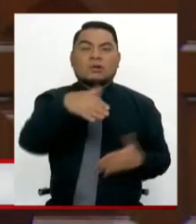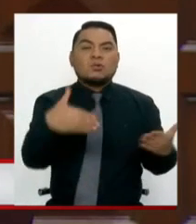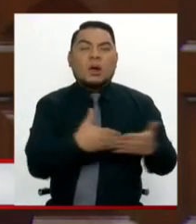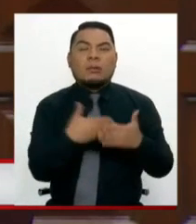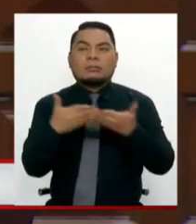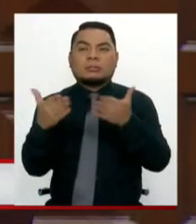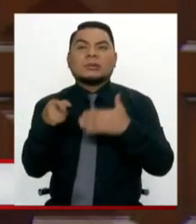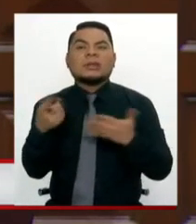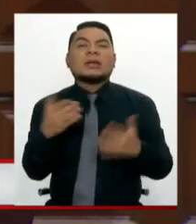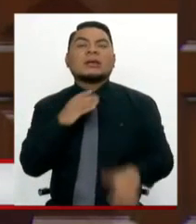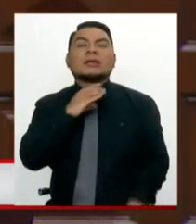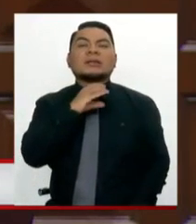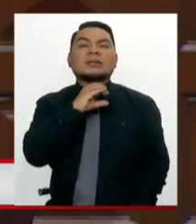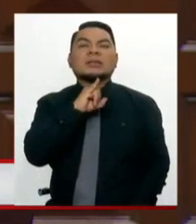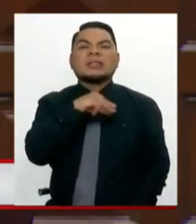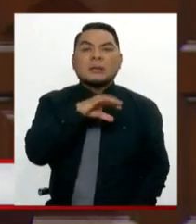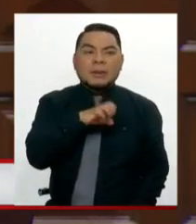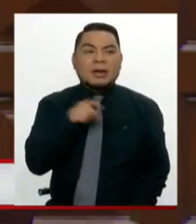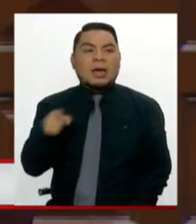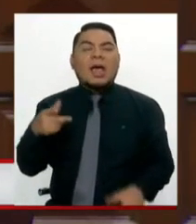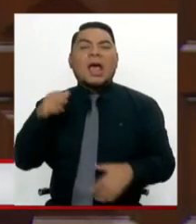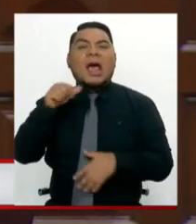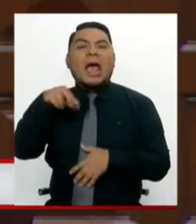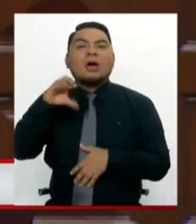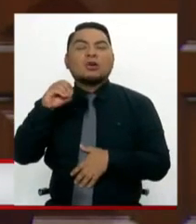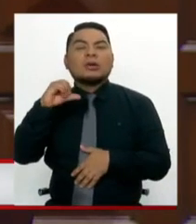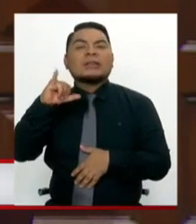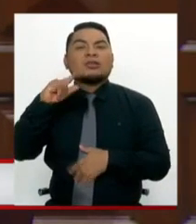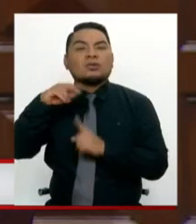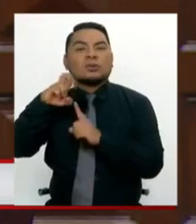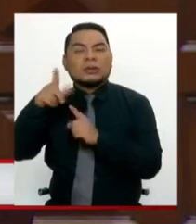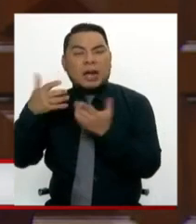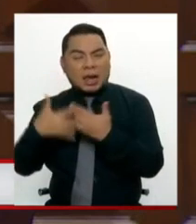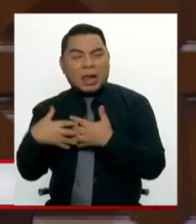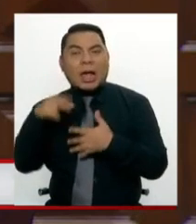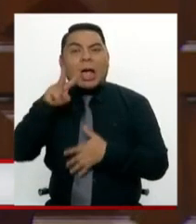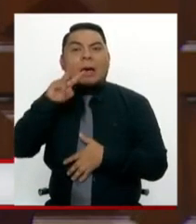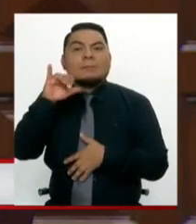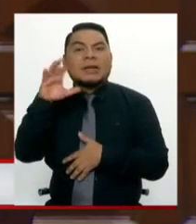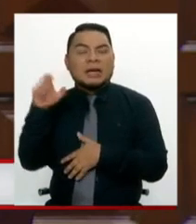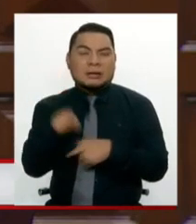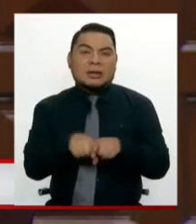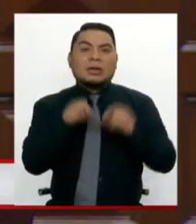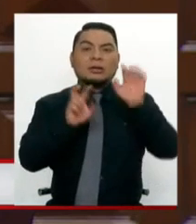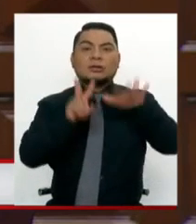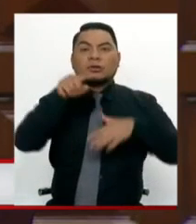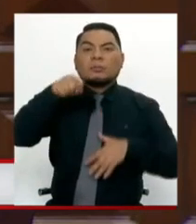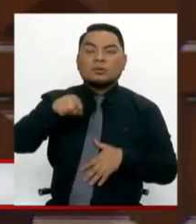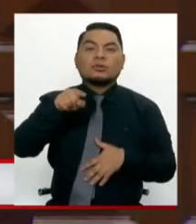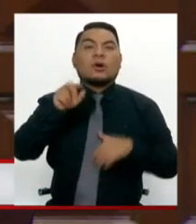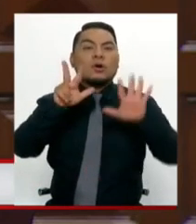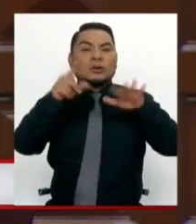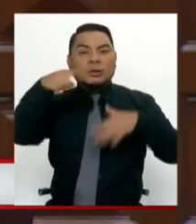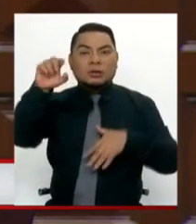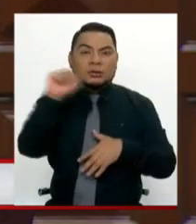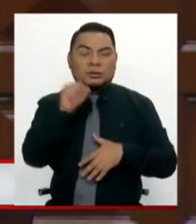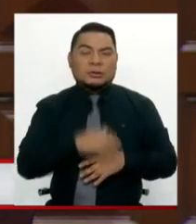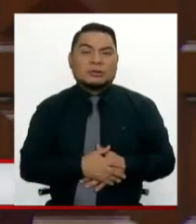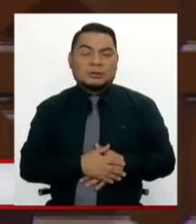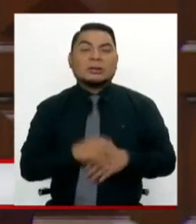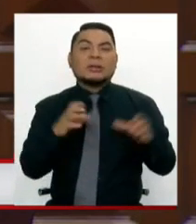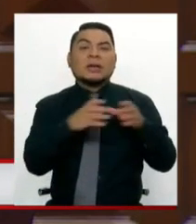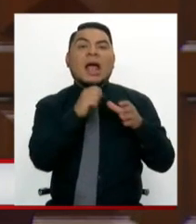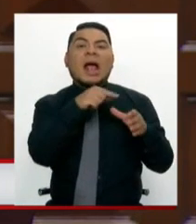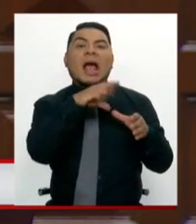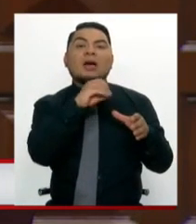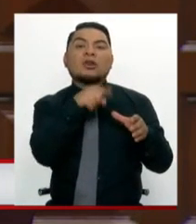como CITE Agroindustrial Brain, con 12.8 millones de soles, y CITE